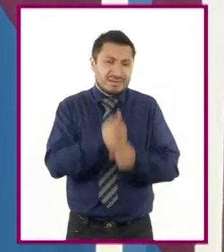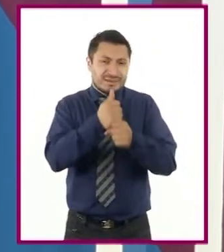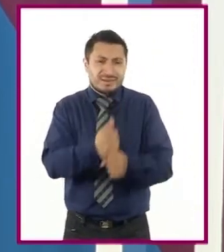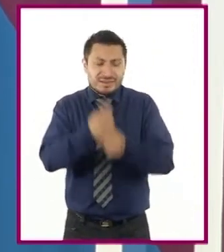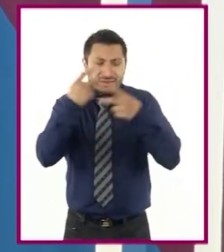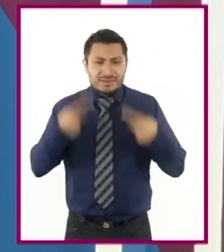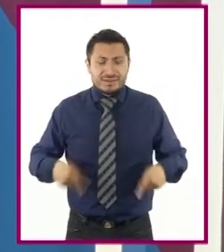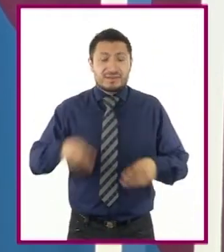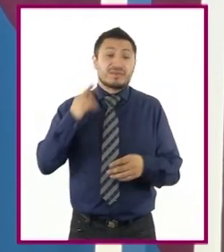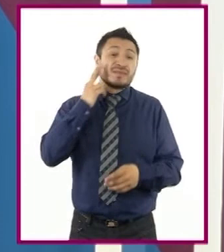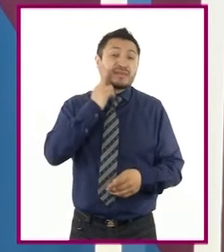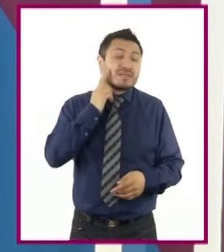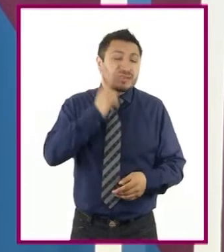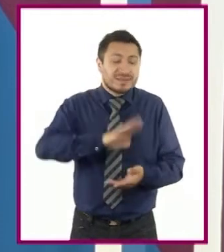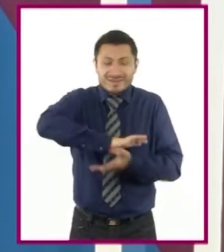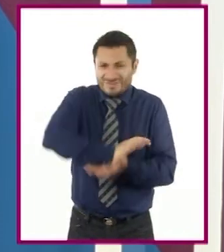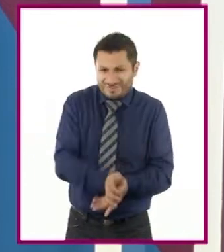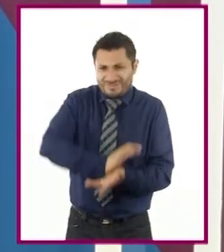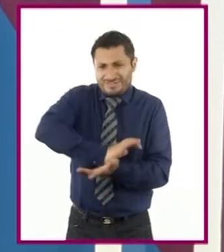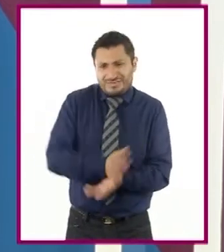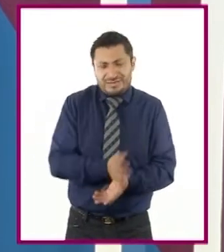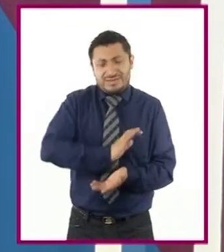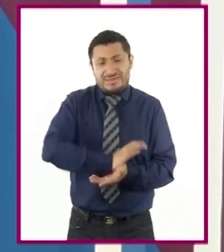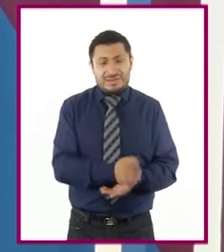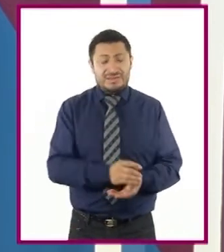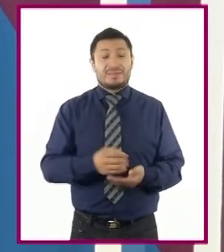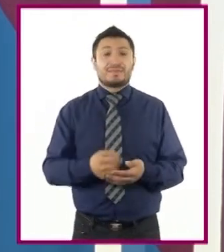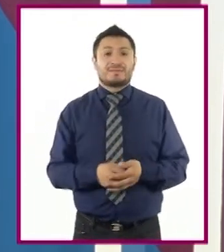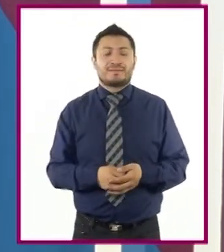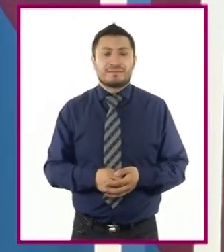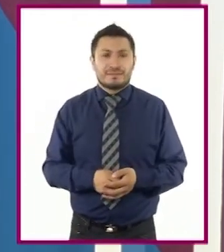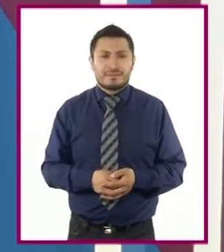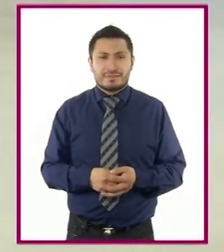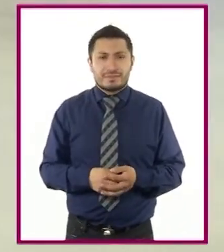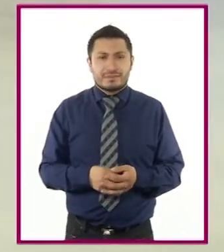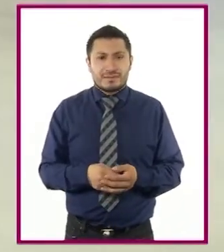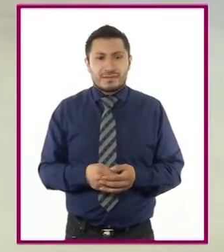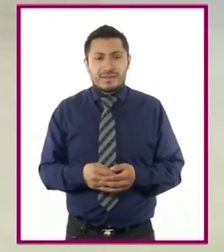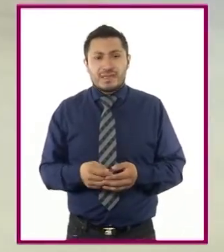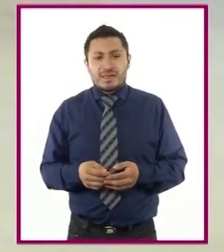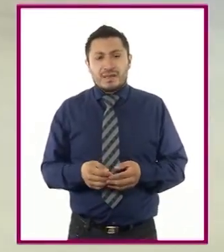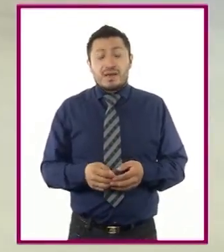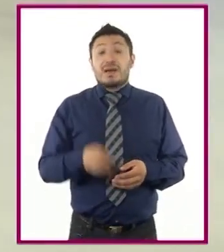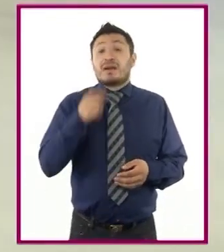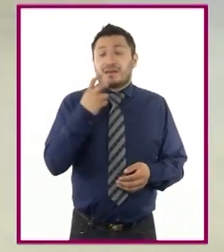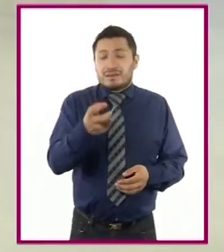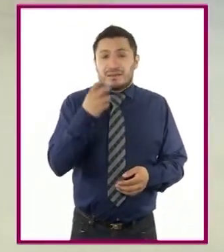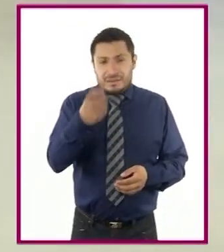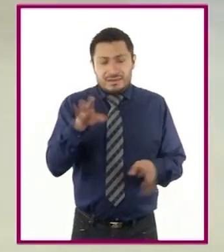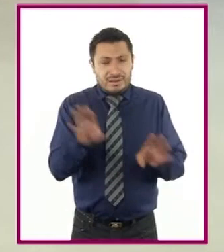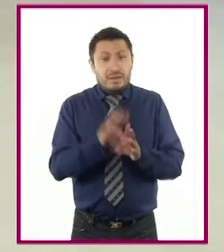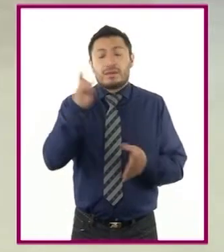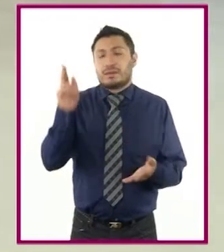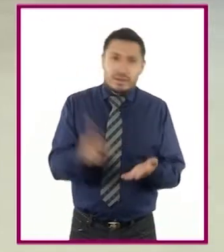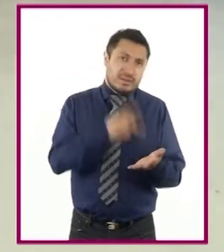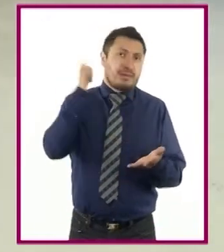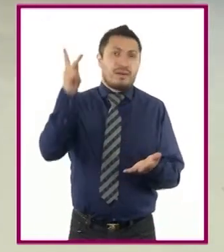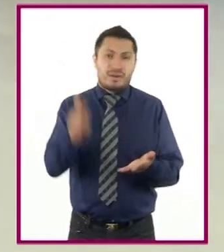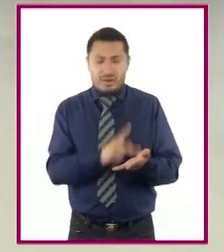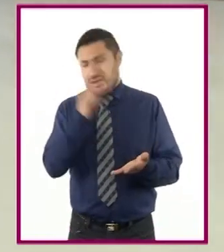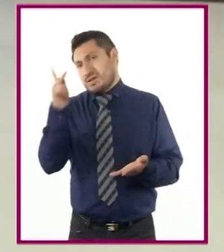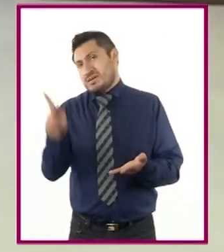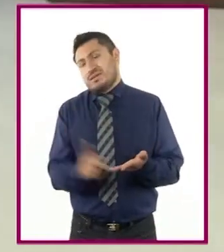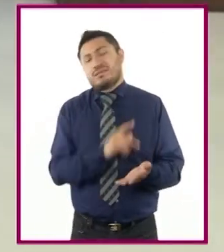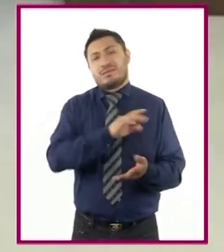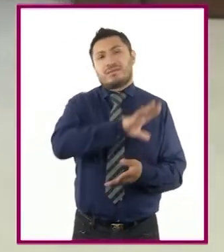profundo racismo por parte de los colonos y funcionarios británicos. Esta situación se repitió en todos los